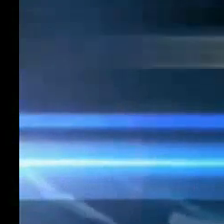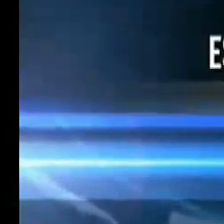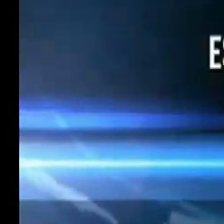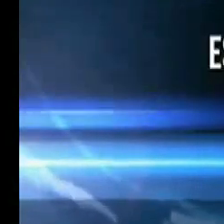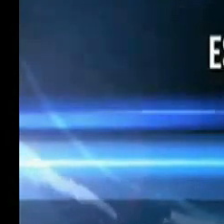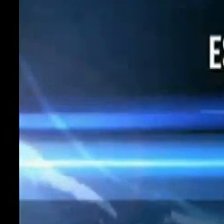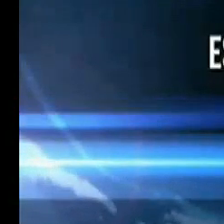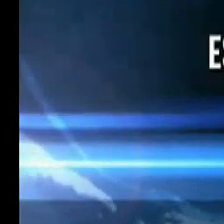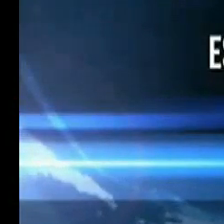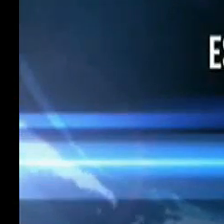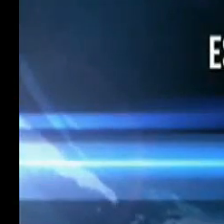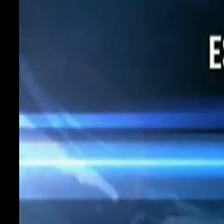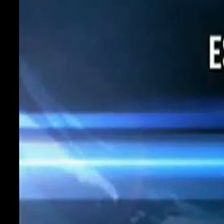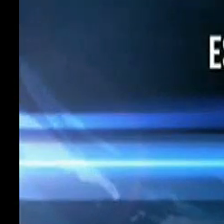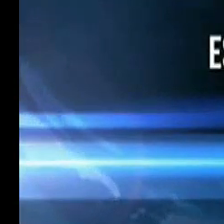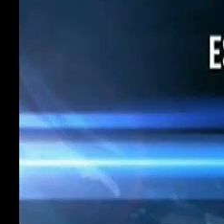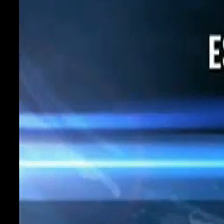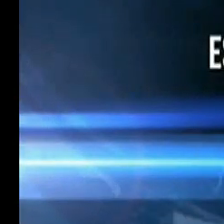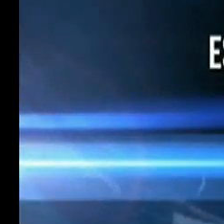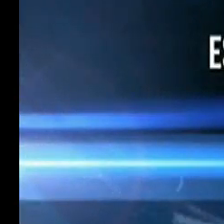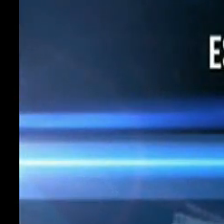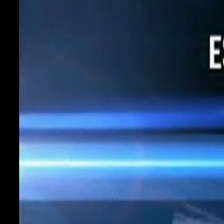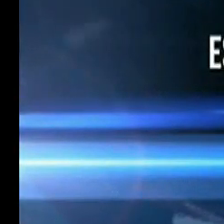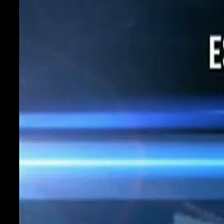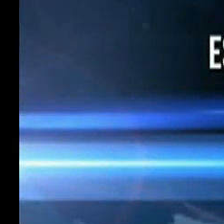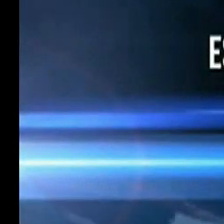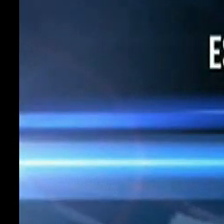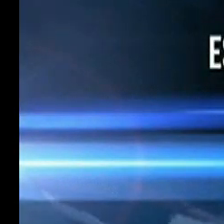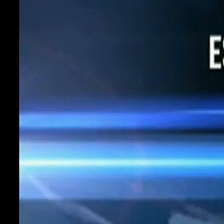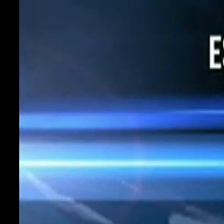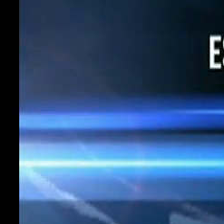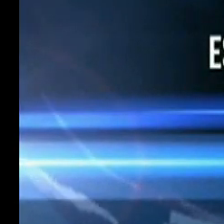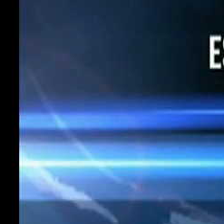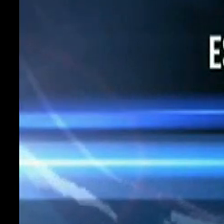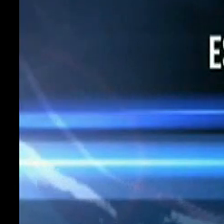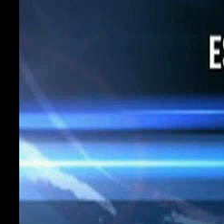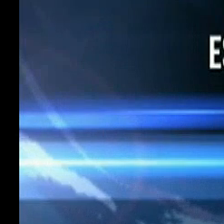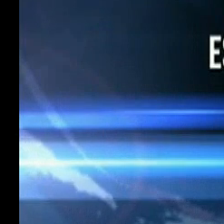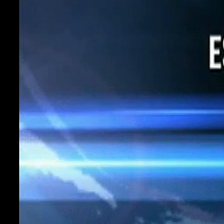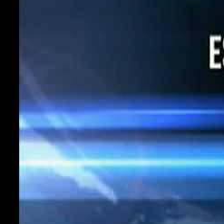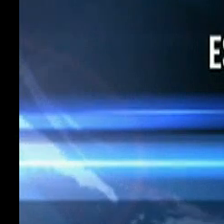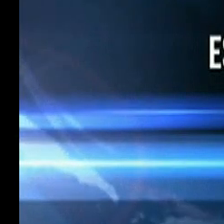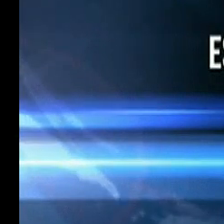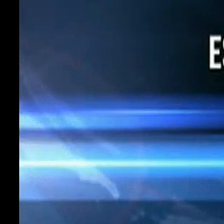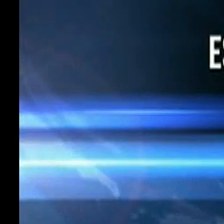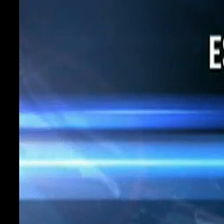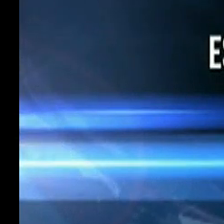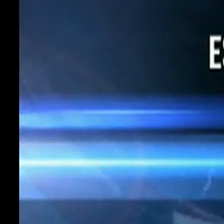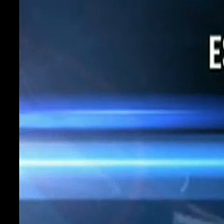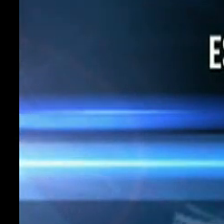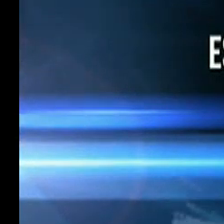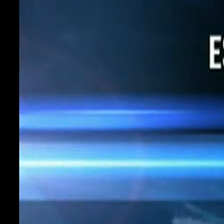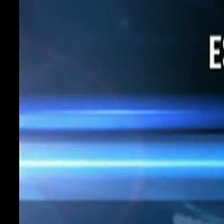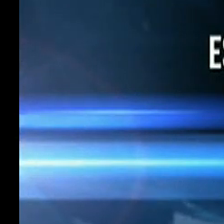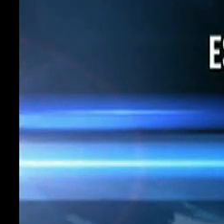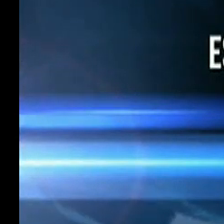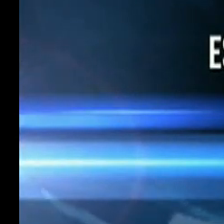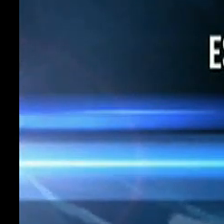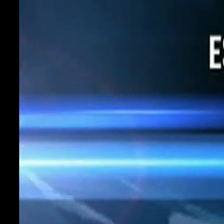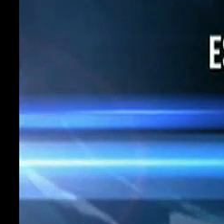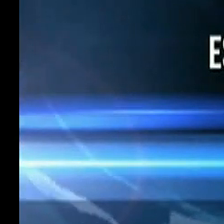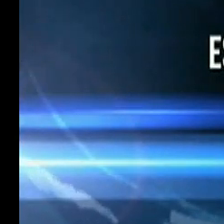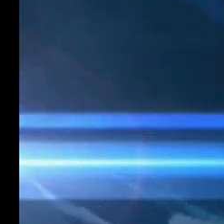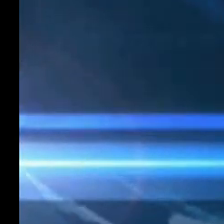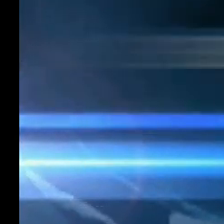Ordenanza de protección de animales en Guayaquil. Es obligación de las personas recoger las deposiciones de sus